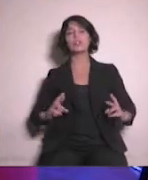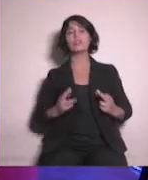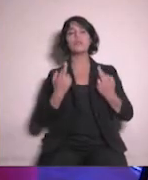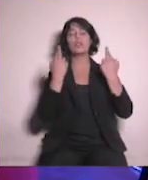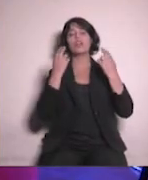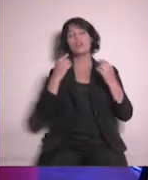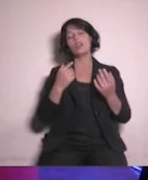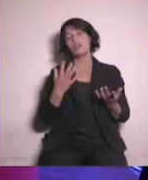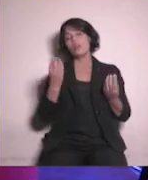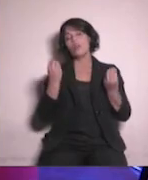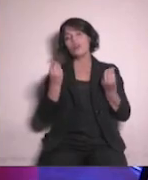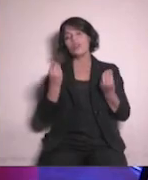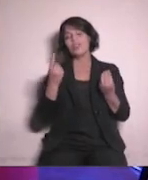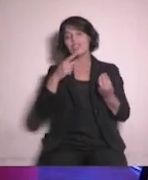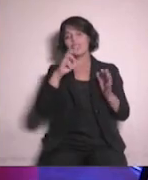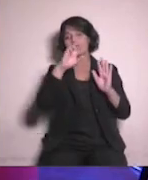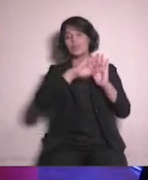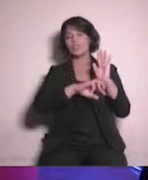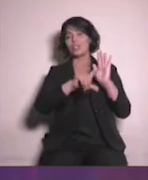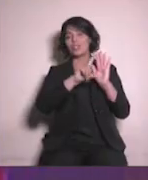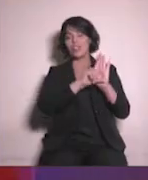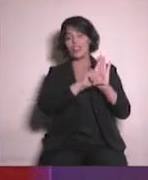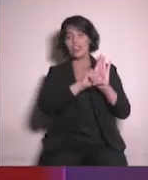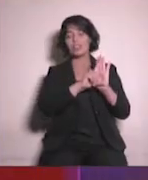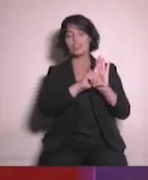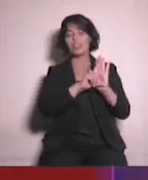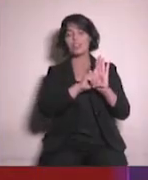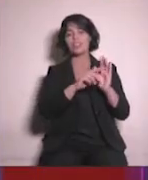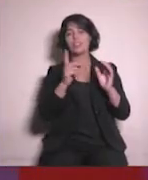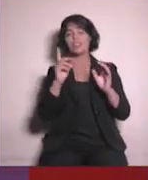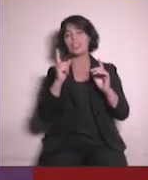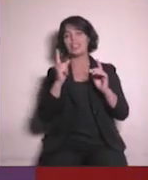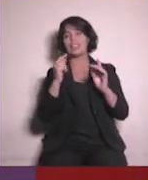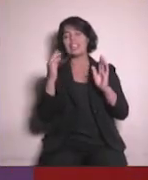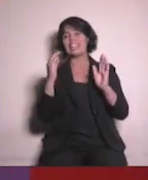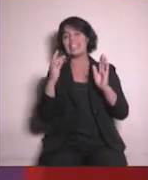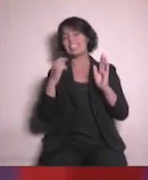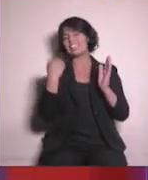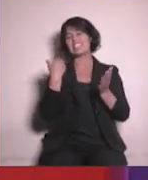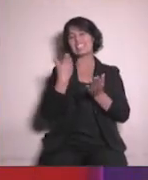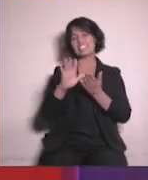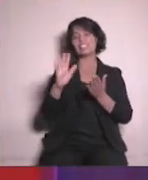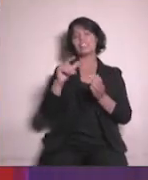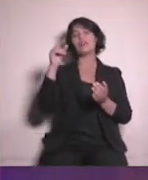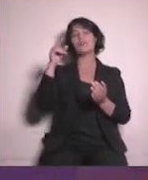Afortunadamente, este proyecto de ley fue rechazado en el Senado.